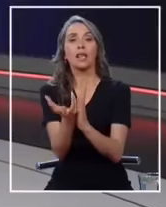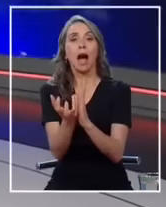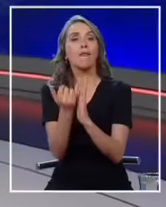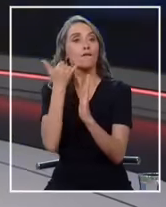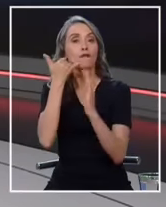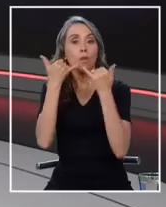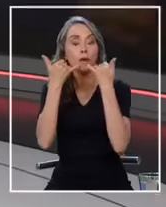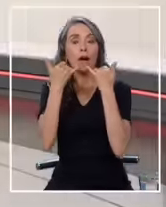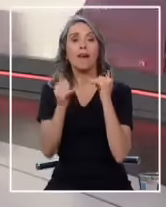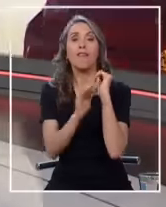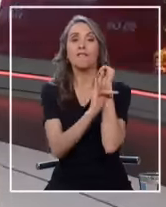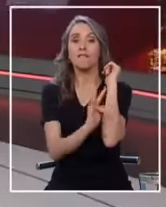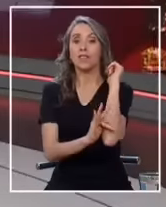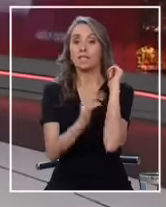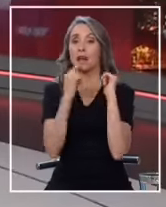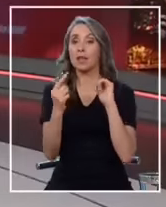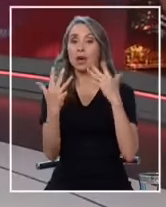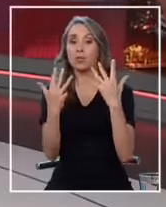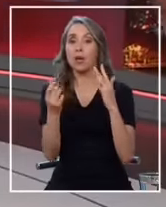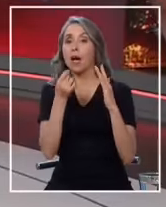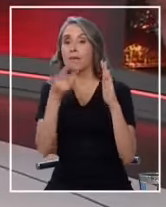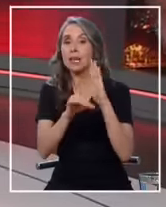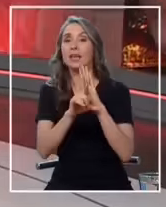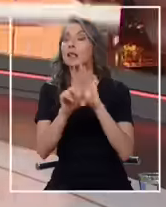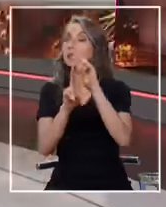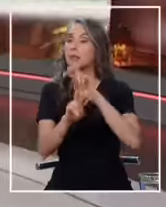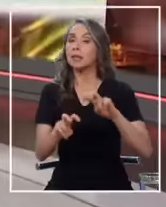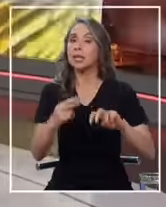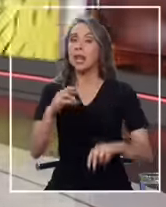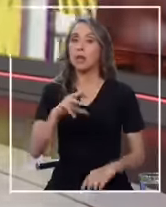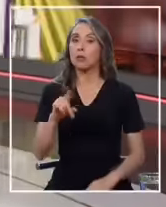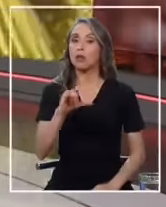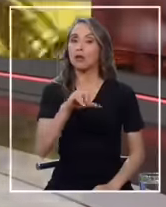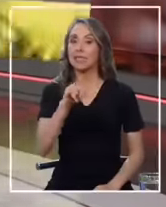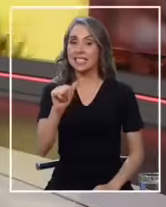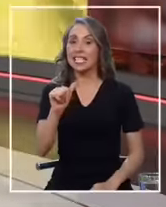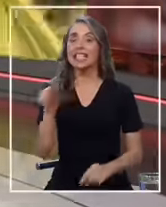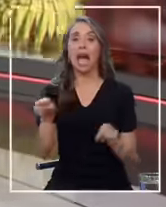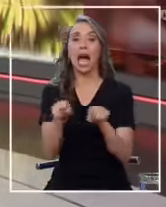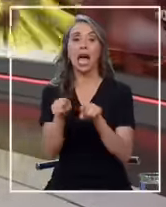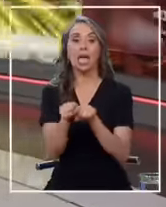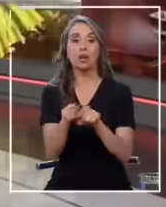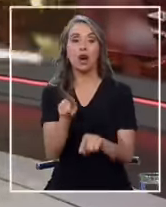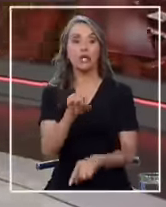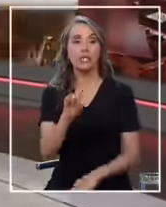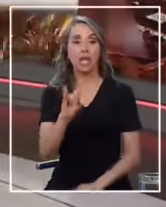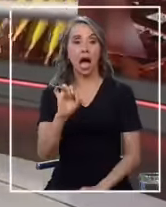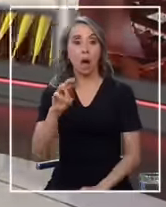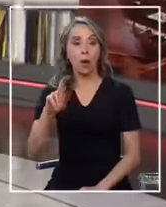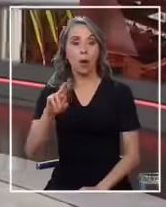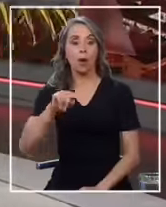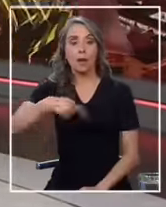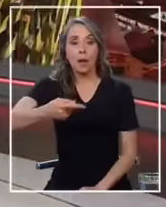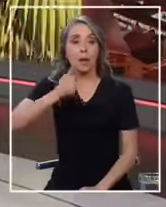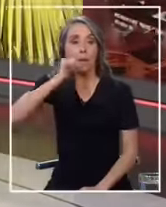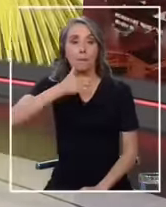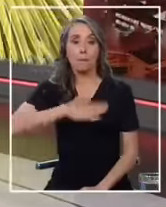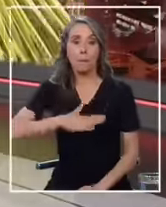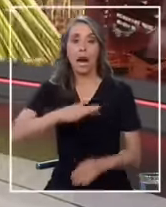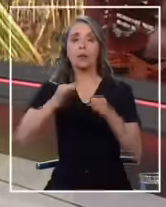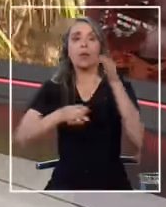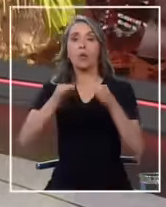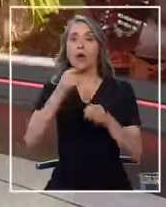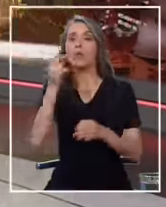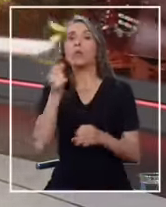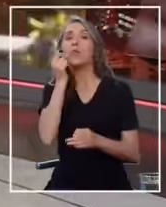el cual la Fiscalía imputa 9 delitos. Caso Audio, caso Hermosilla también, como se le dice ahora. Bueno, los hermanos Sauer conocerán este martes sus